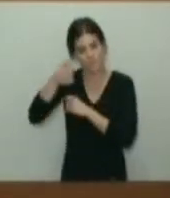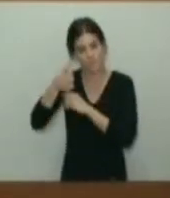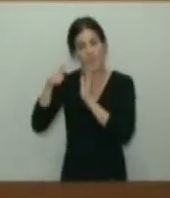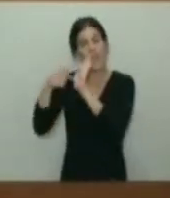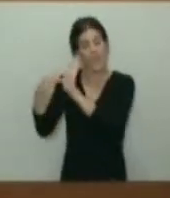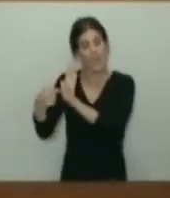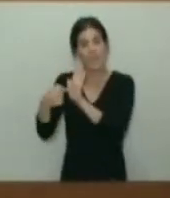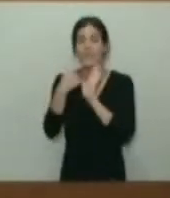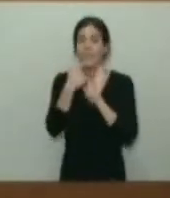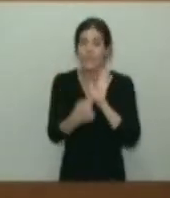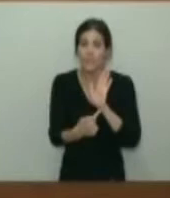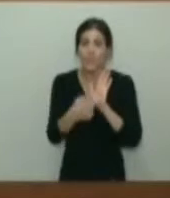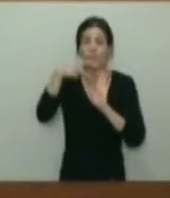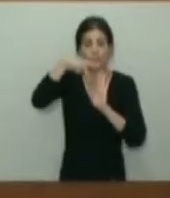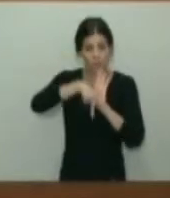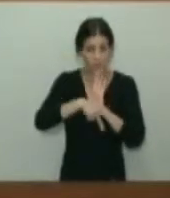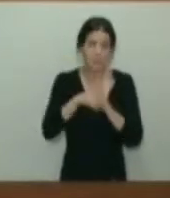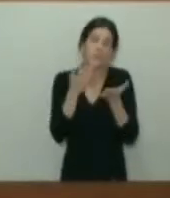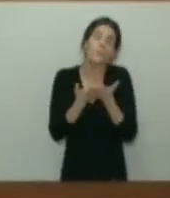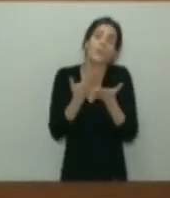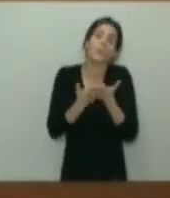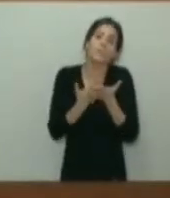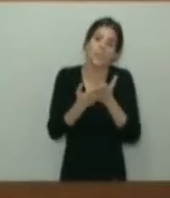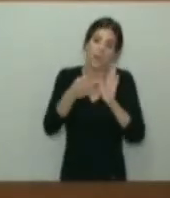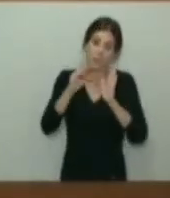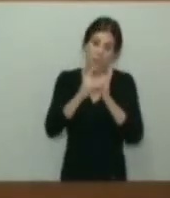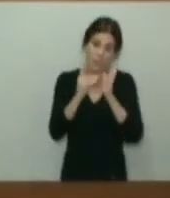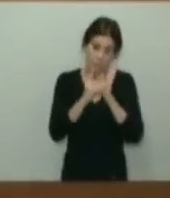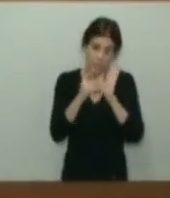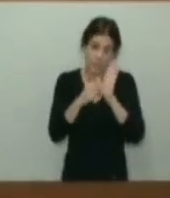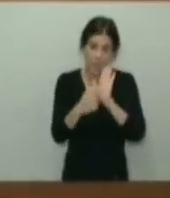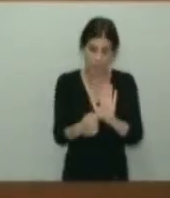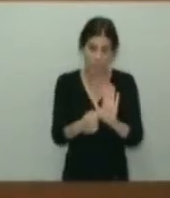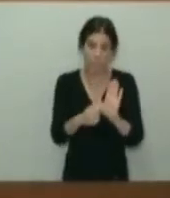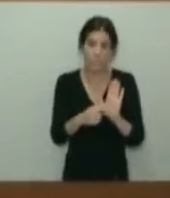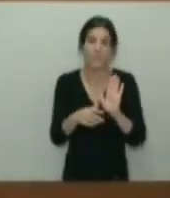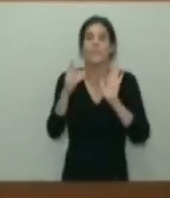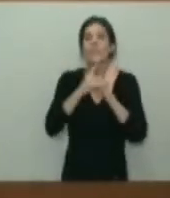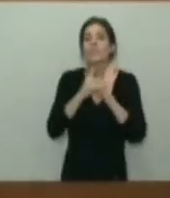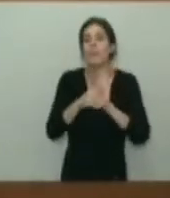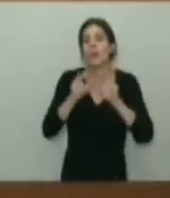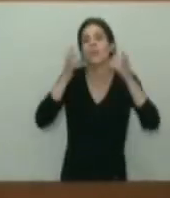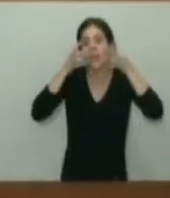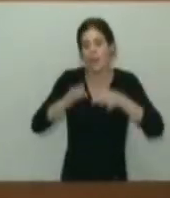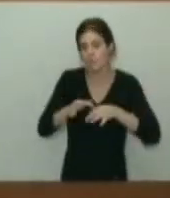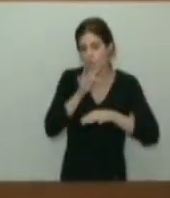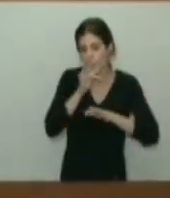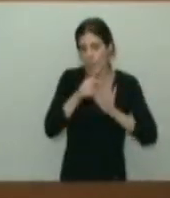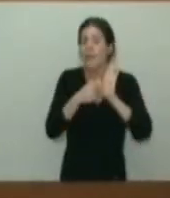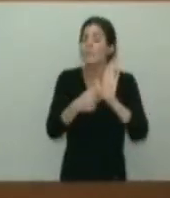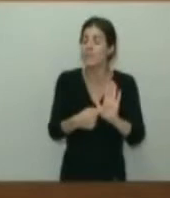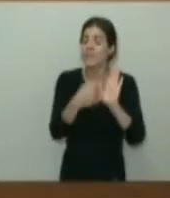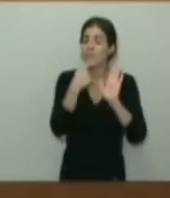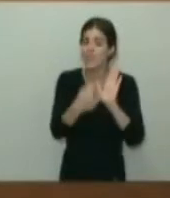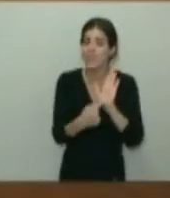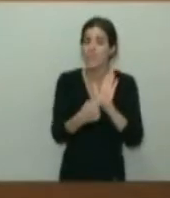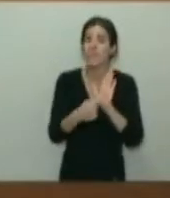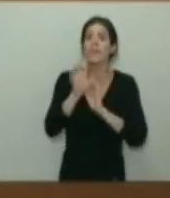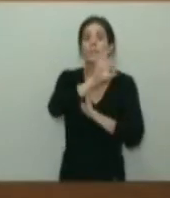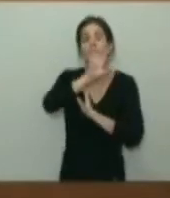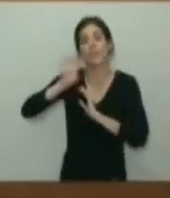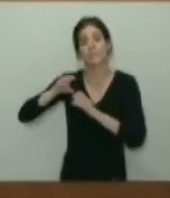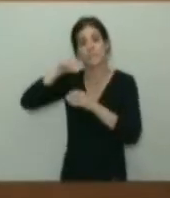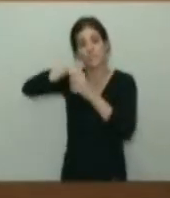de nueva directiva, todavía no se ha consolidado, se establece que los Estados miembros podrán disponer que, a petición